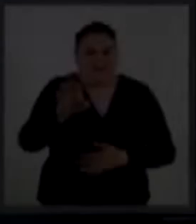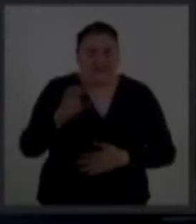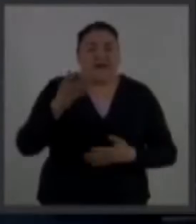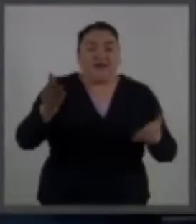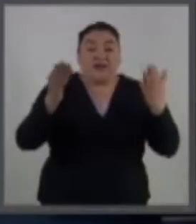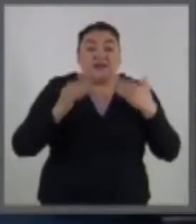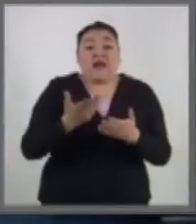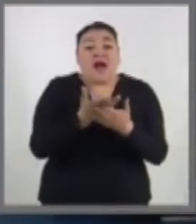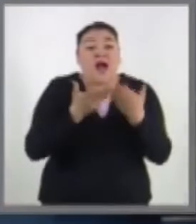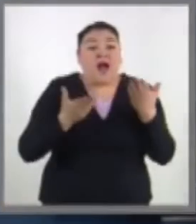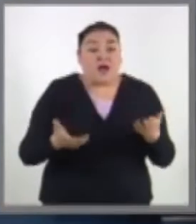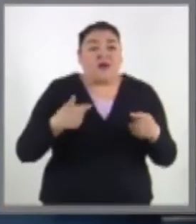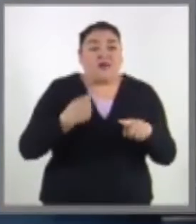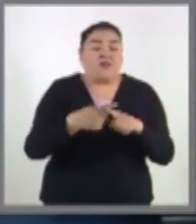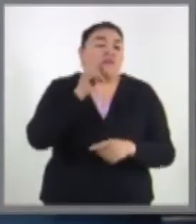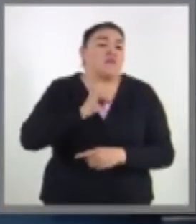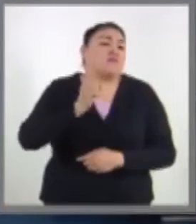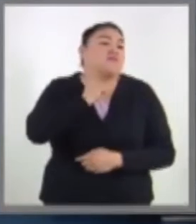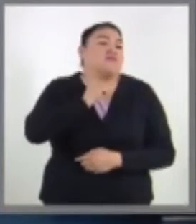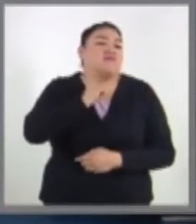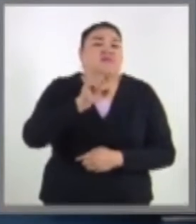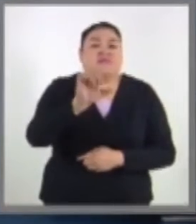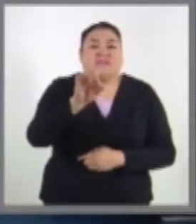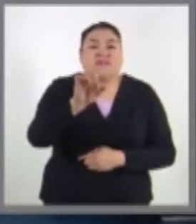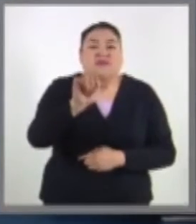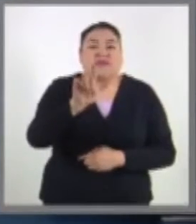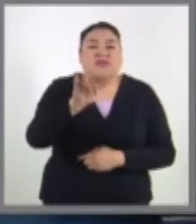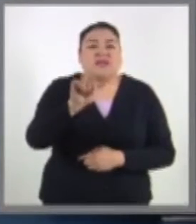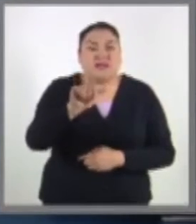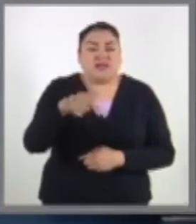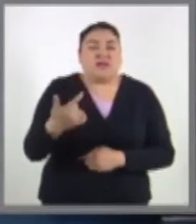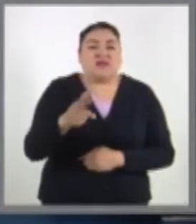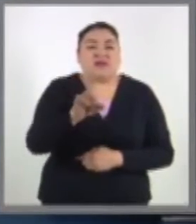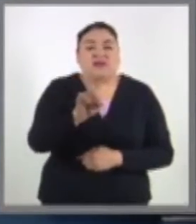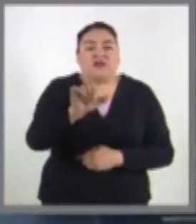Tiene el uso de la palabra la senadora Adriana Dávila.